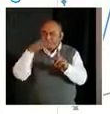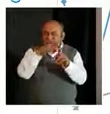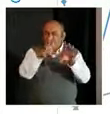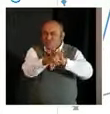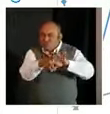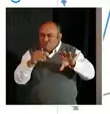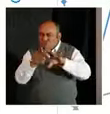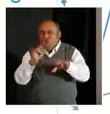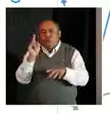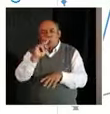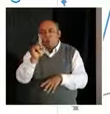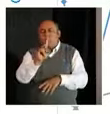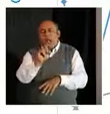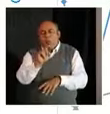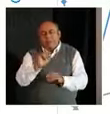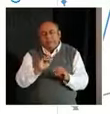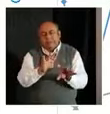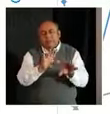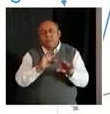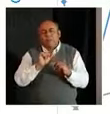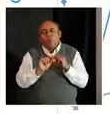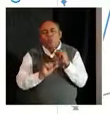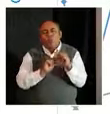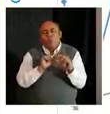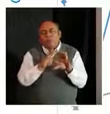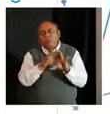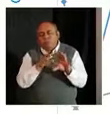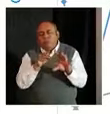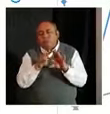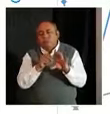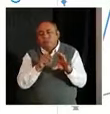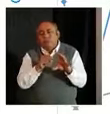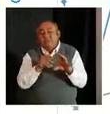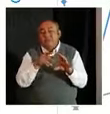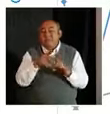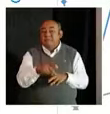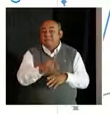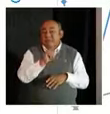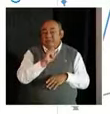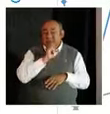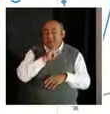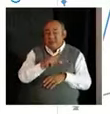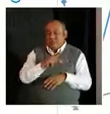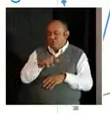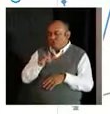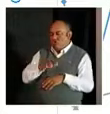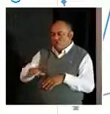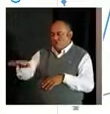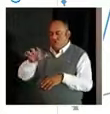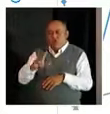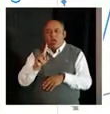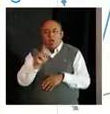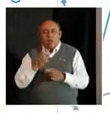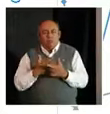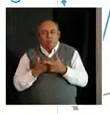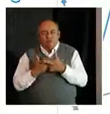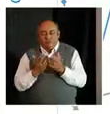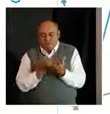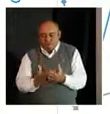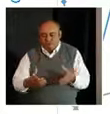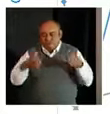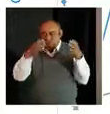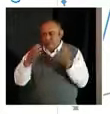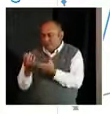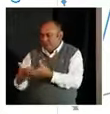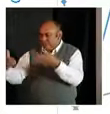pero siempre manteniendo nuestro sistema de tanques en color negro, es decir, en una situación